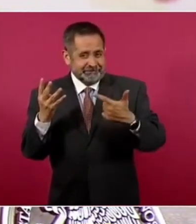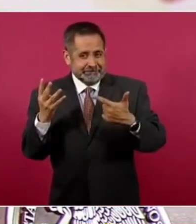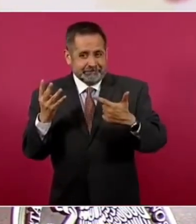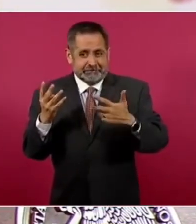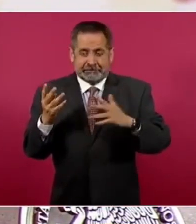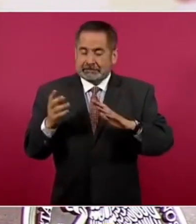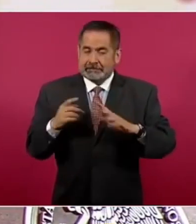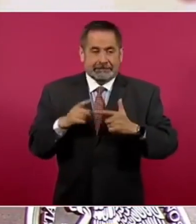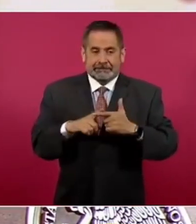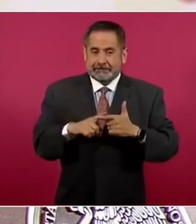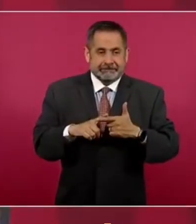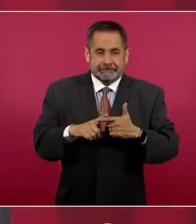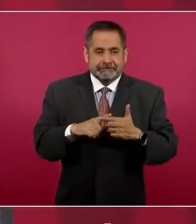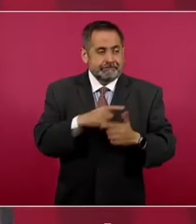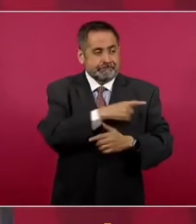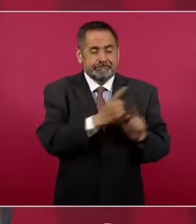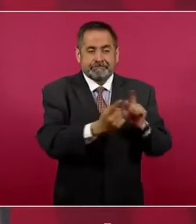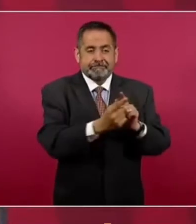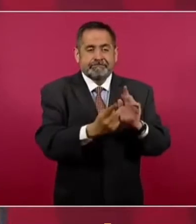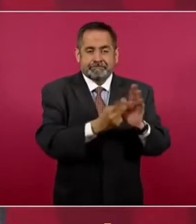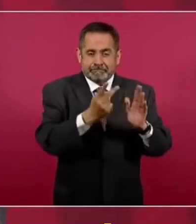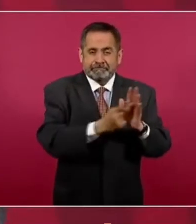los vieron más de una vez,